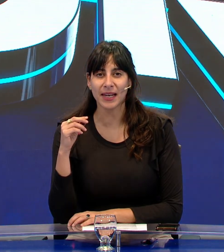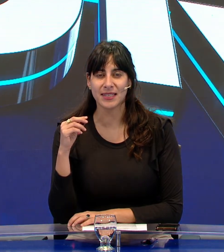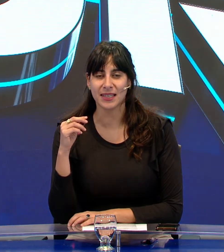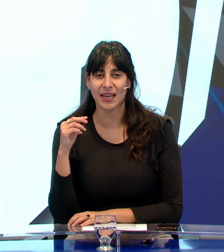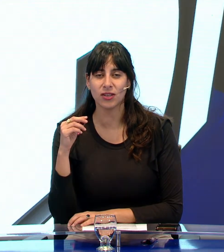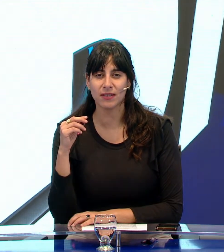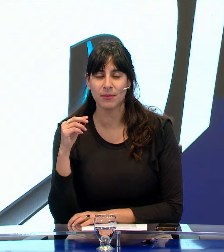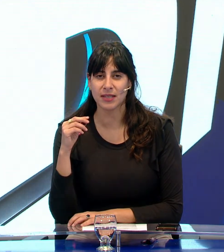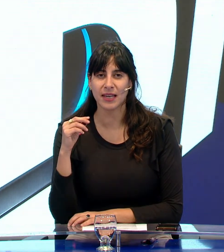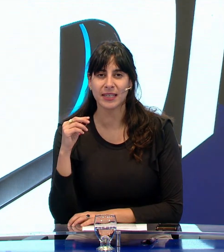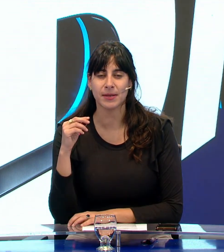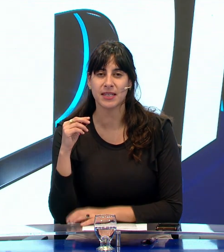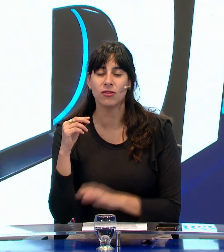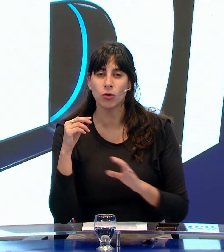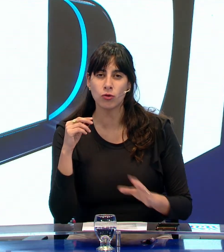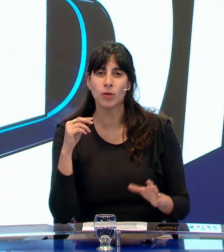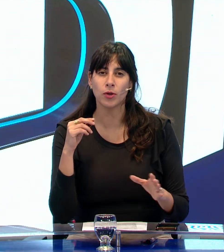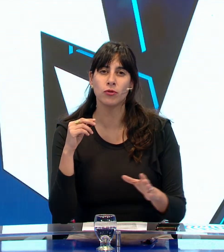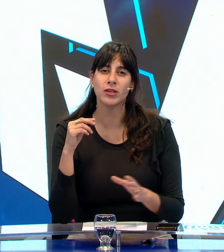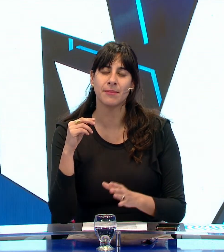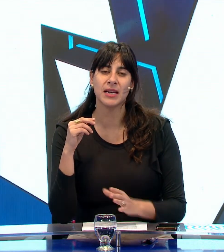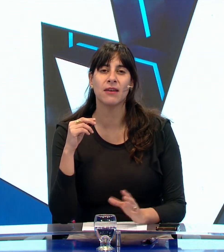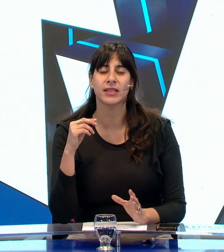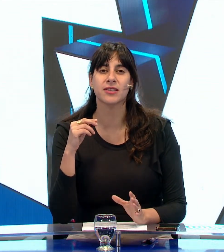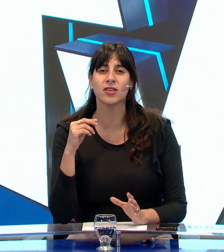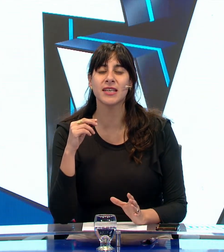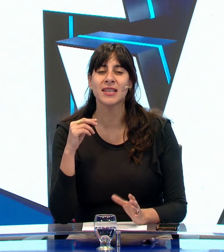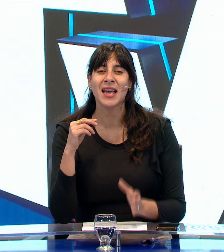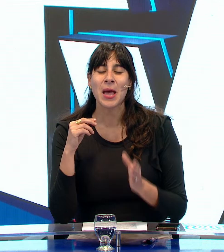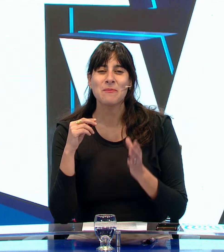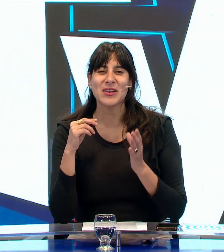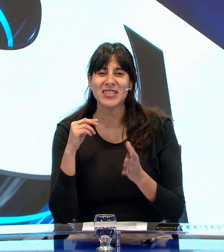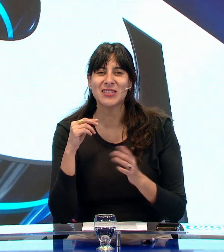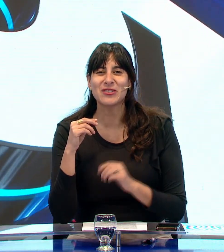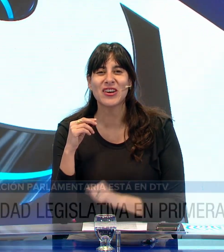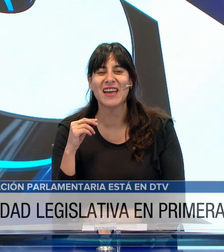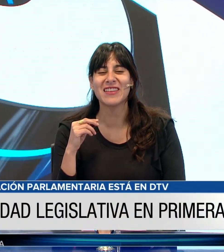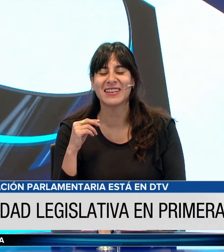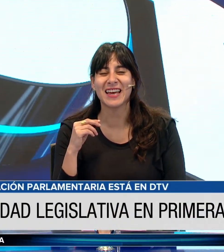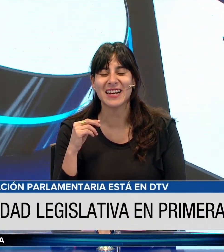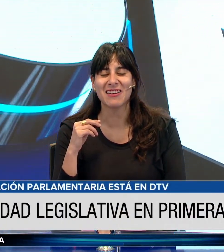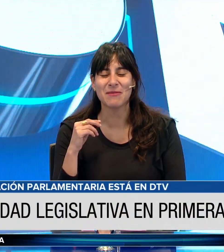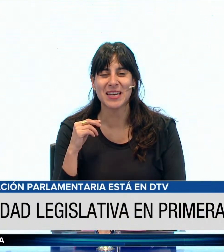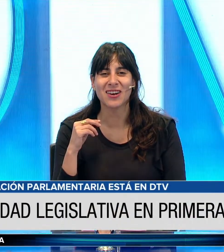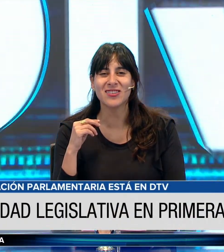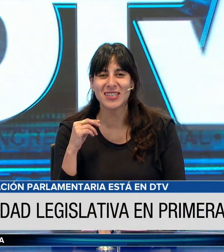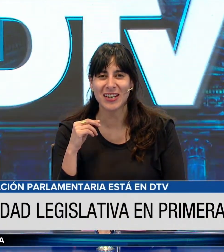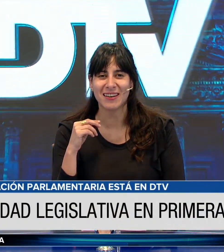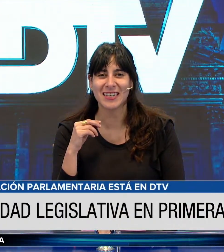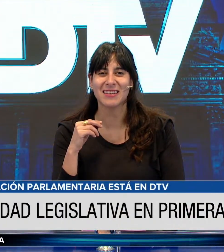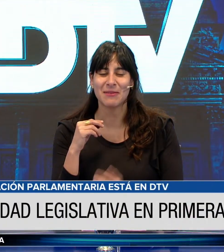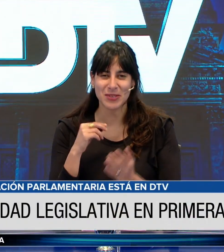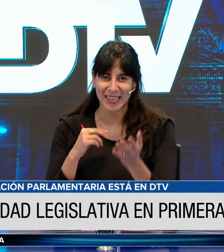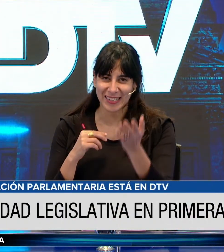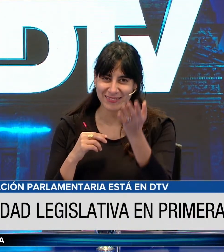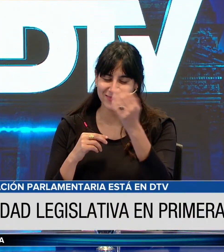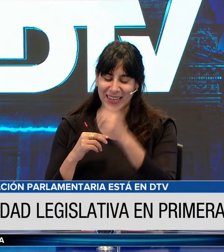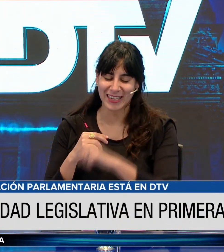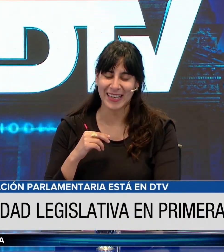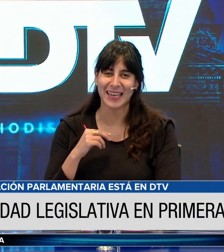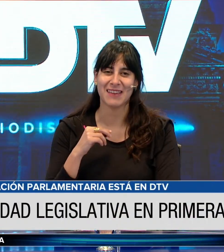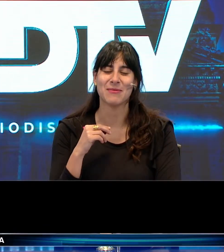la Cámara de Senadores. Vamos a estar repasando uno por uno y también las votaciones, pero es el turno de darle la bienvenida a Gonza Solabarrieta y vamos